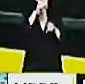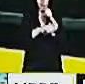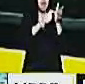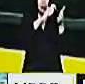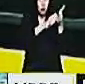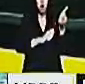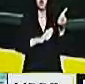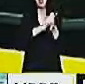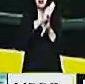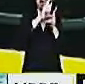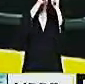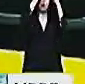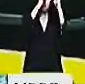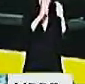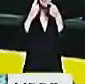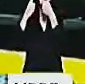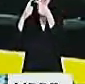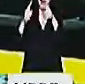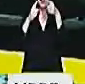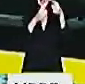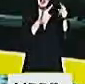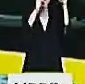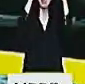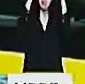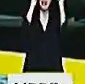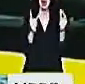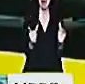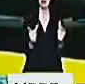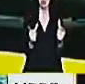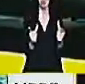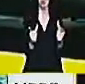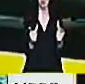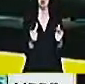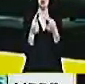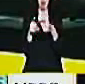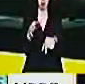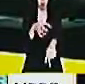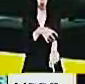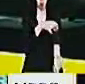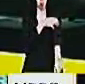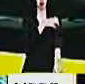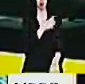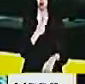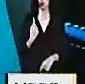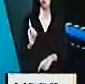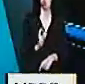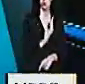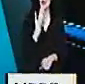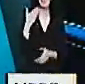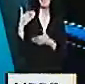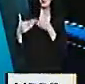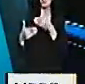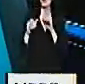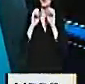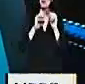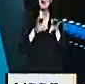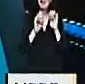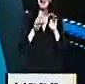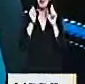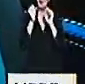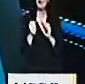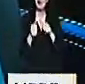y cómo están distribuidos, de tener esta capacidad tanto nosotros, nuestro quehacer, uh-huh, los procesos formativos, de poder